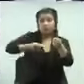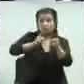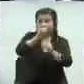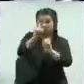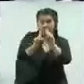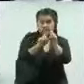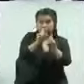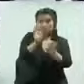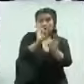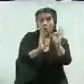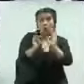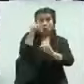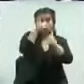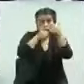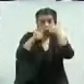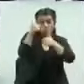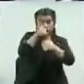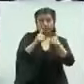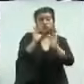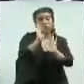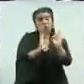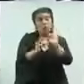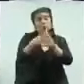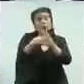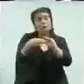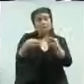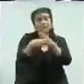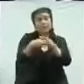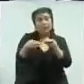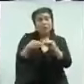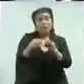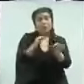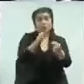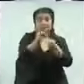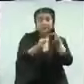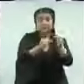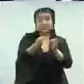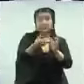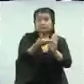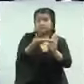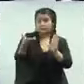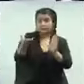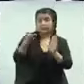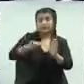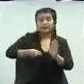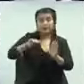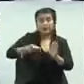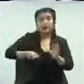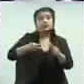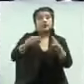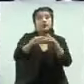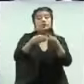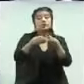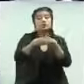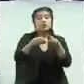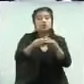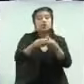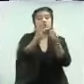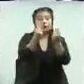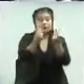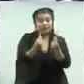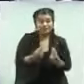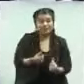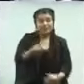por preguntas o por cuestionamientos o por ampliaciones por parte de los miembros de esta Comisión de Finanzas y Moneda que están aquí presentes